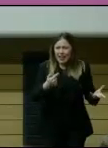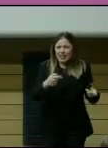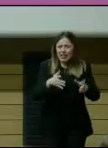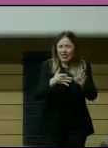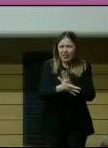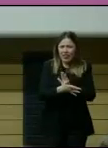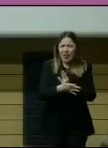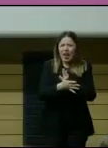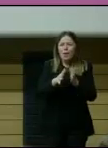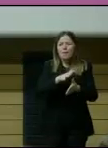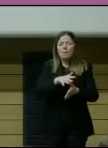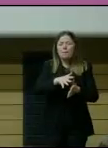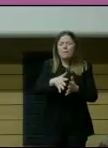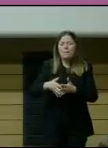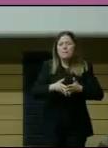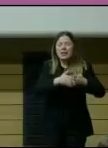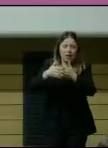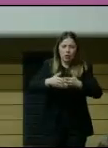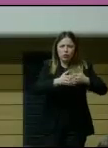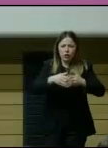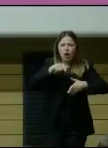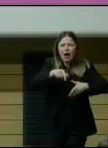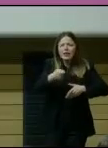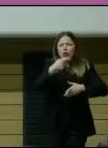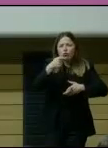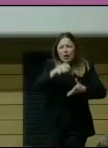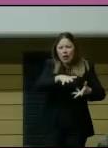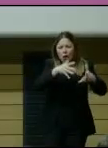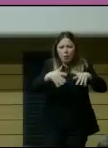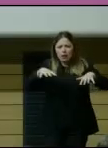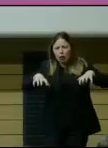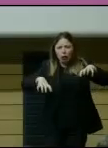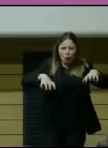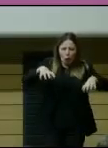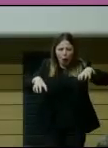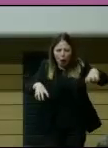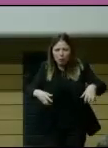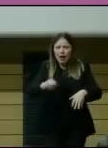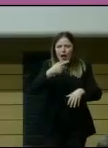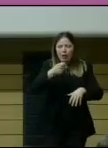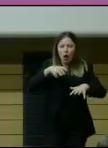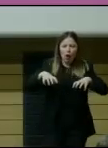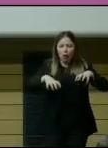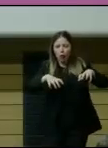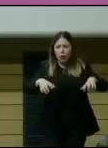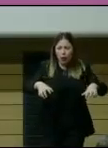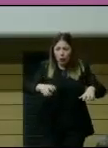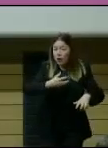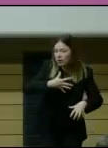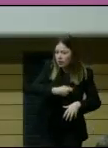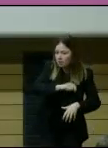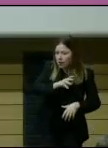zombie de Filadelfia. Esa es la extraña sustancia que convierte en zombie. Aquí, ¿qué es el fentanilo, la droga zombie, que ya ha llegado en